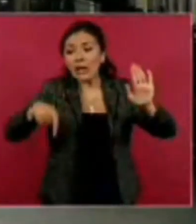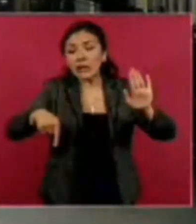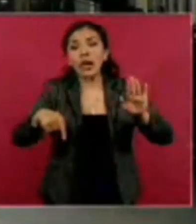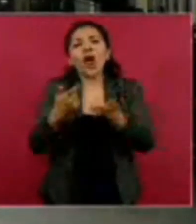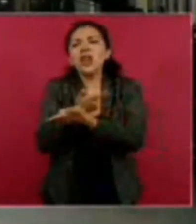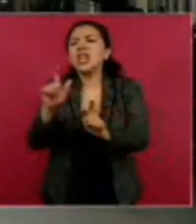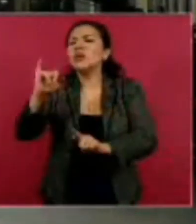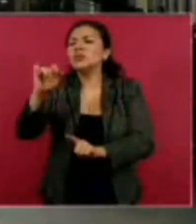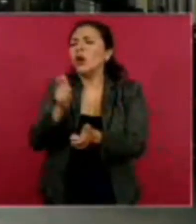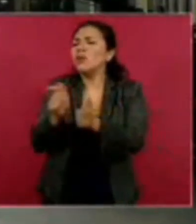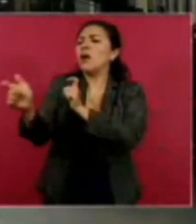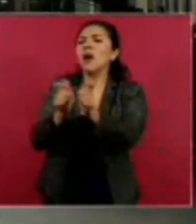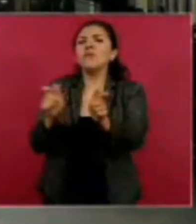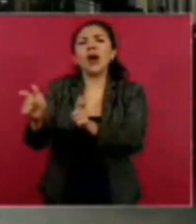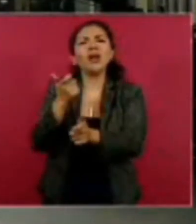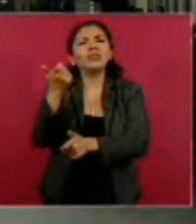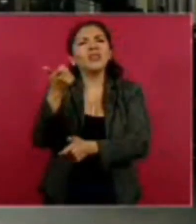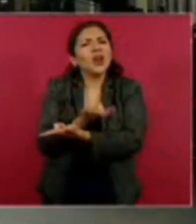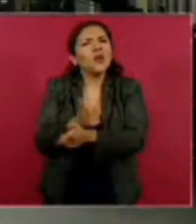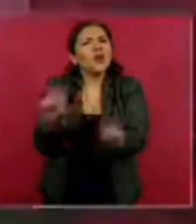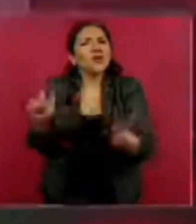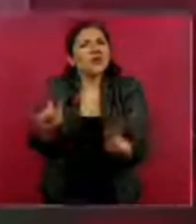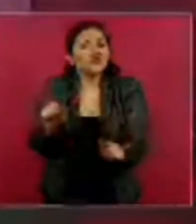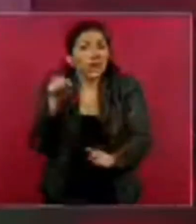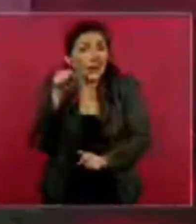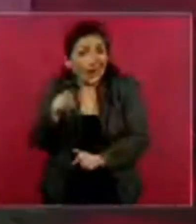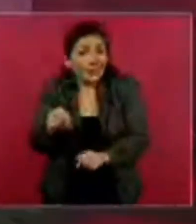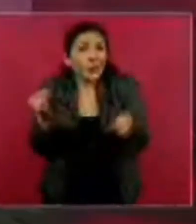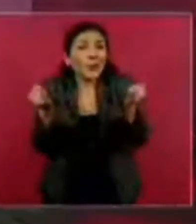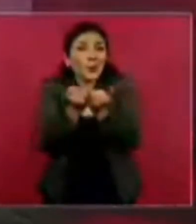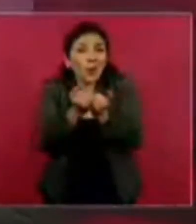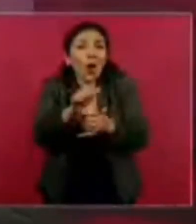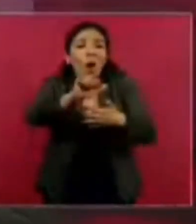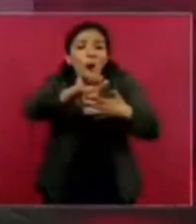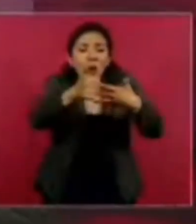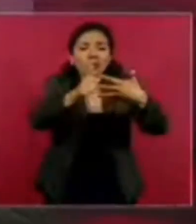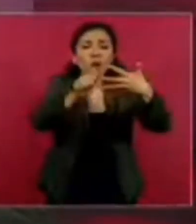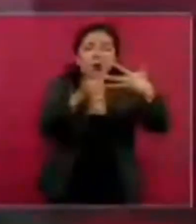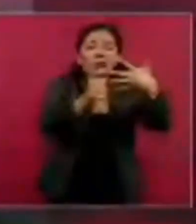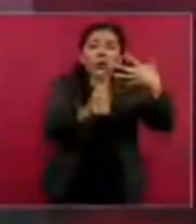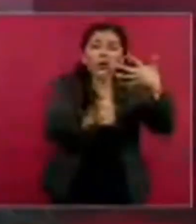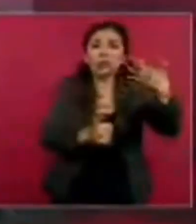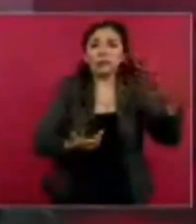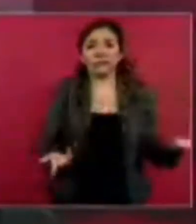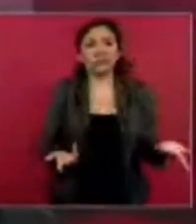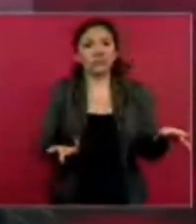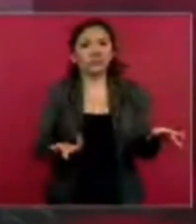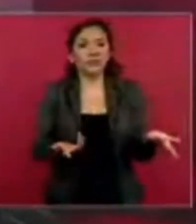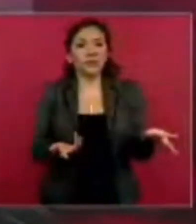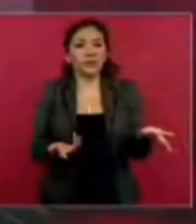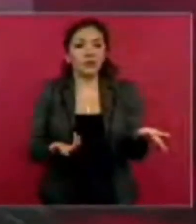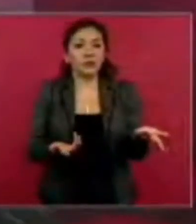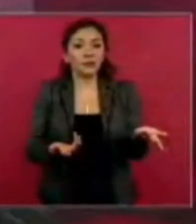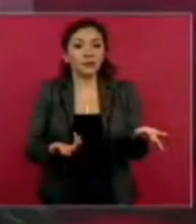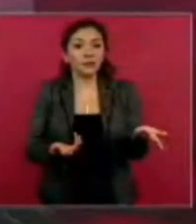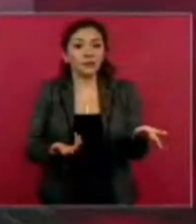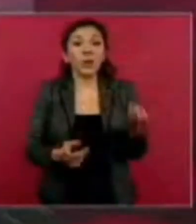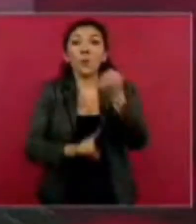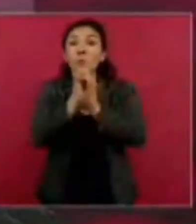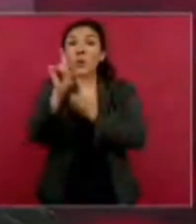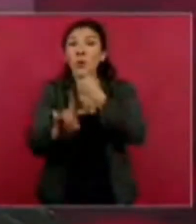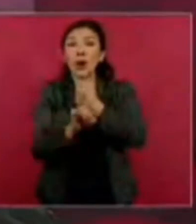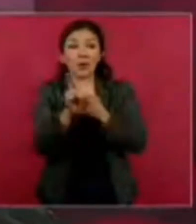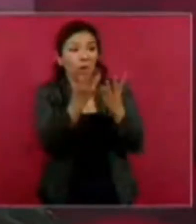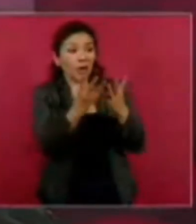Y así, ¿no? De ese tipo de cosas. ¿Y cómo resolver el